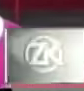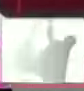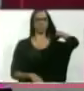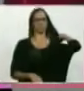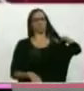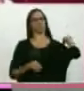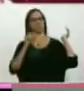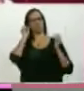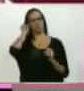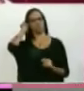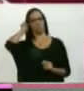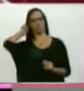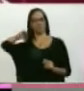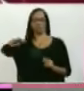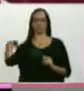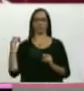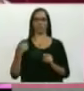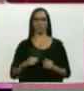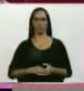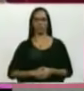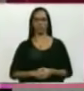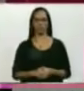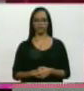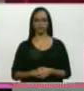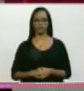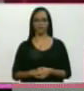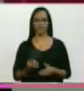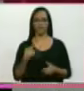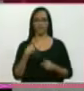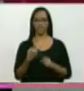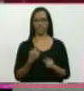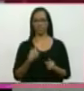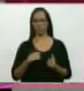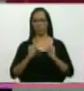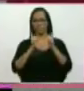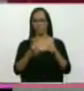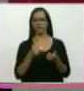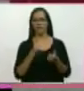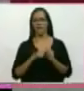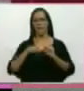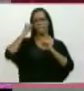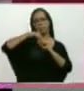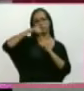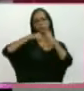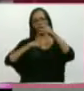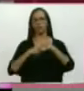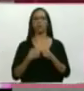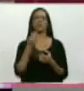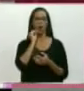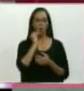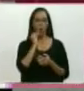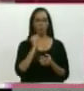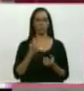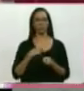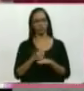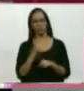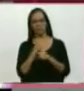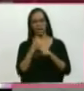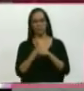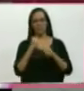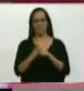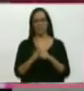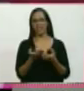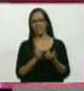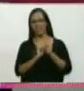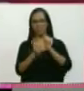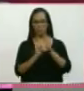de chama. No pensé ser boxeadora. Tuve la oportunidad de trabajar en el gimnasio, en el local que está acá